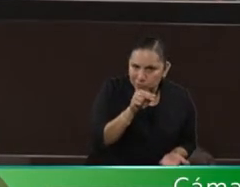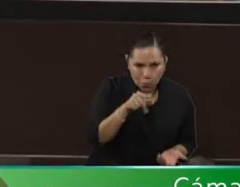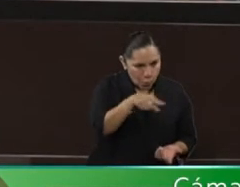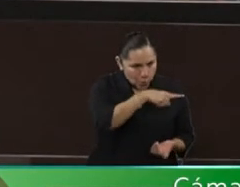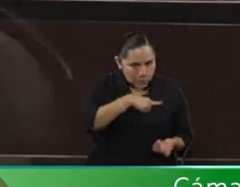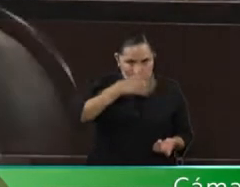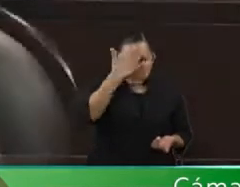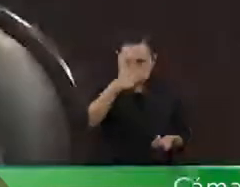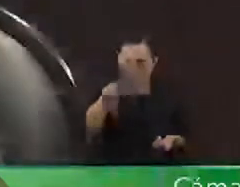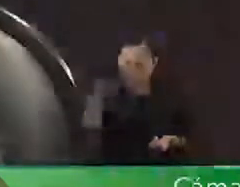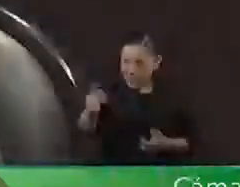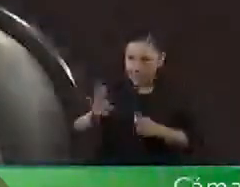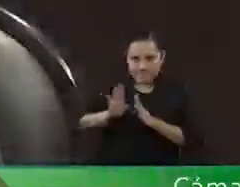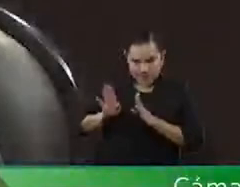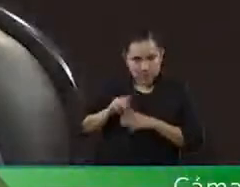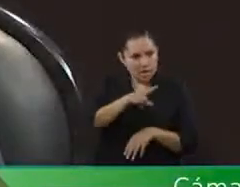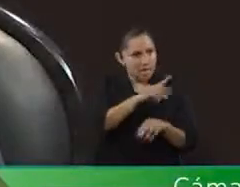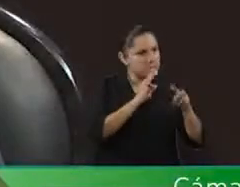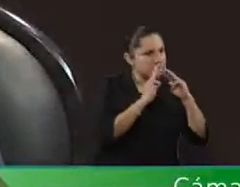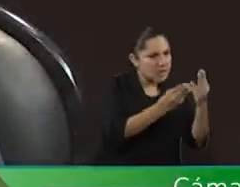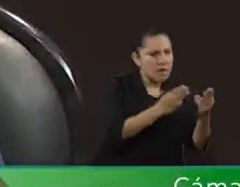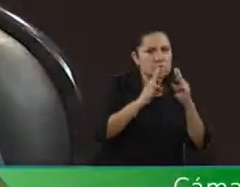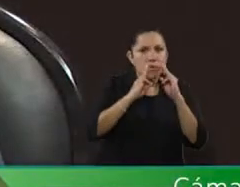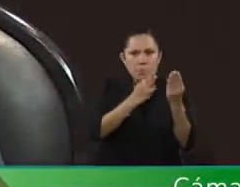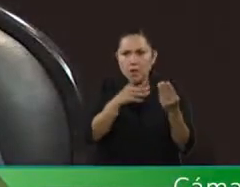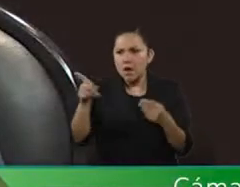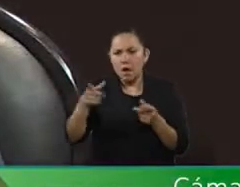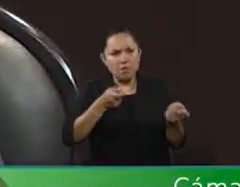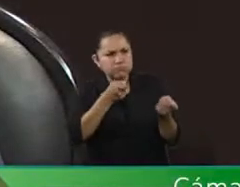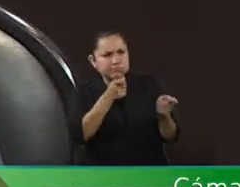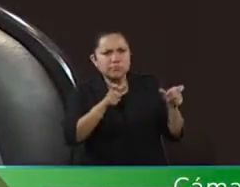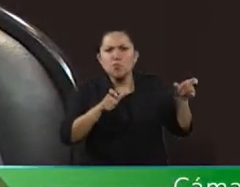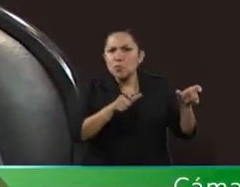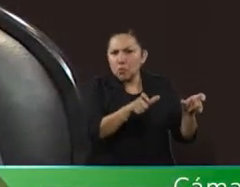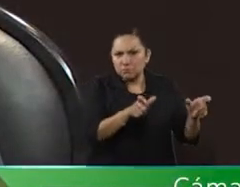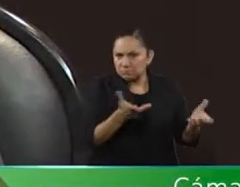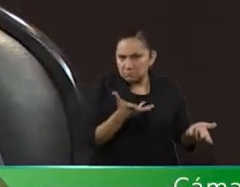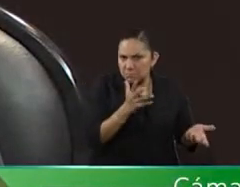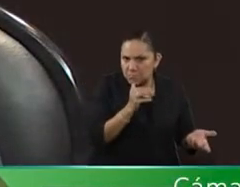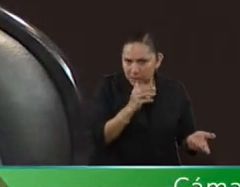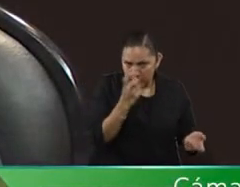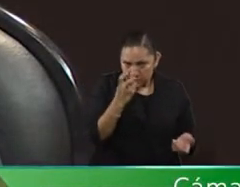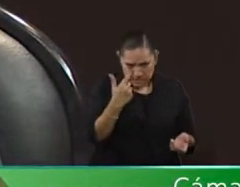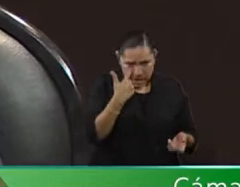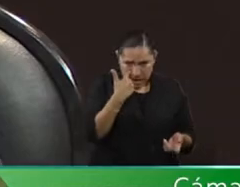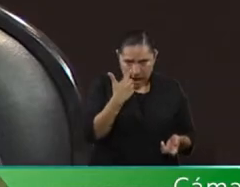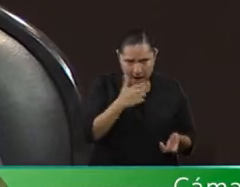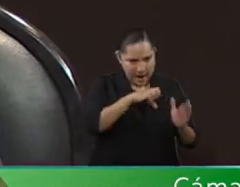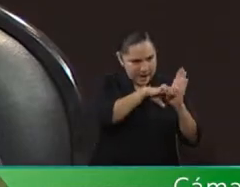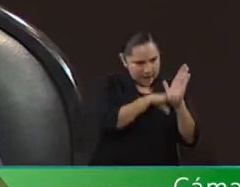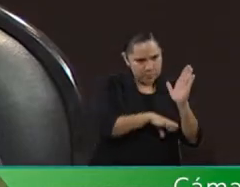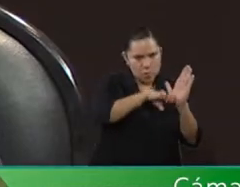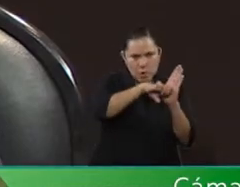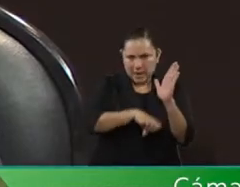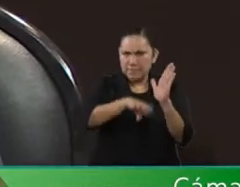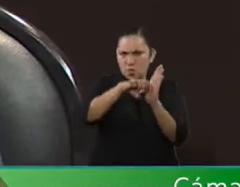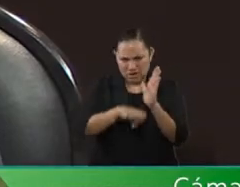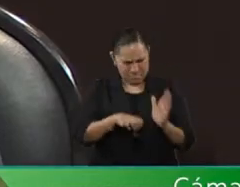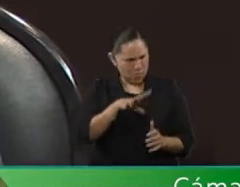delincuencia organizada. Y ejemplos hay muchos. Nos podríamos enfocar hoy mismo en la situación que